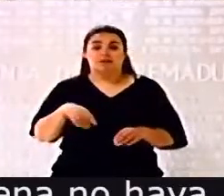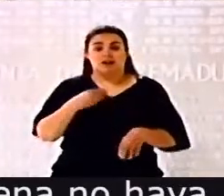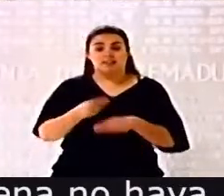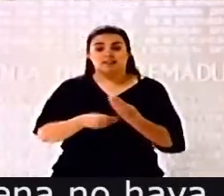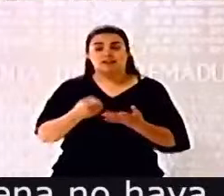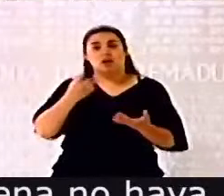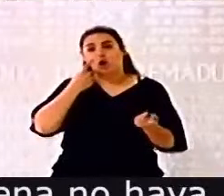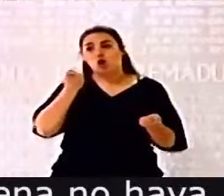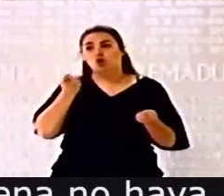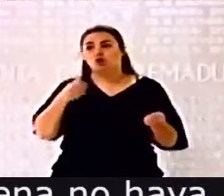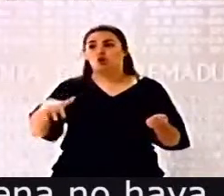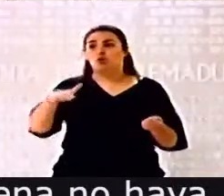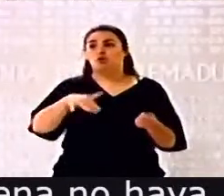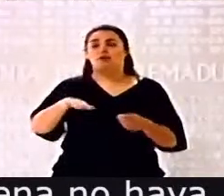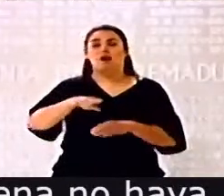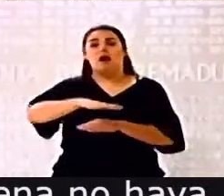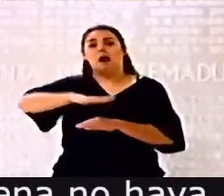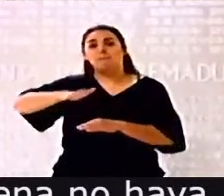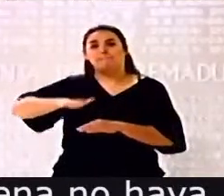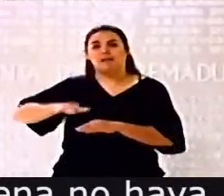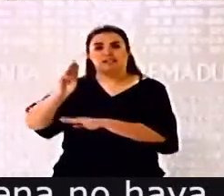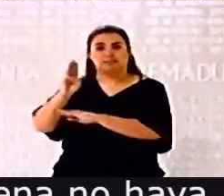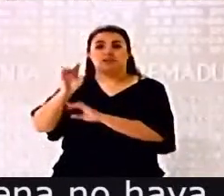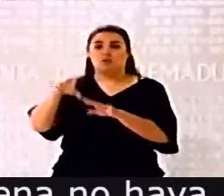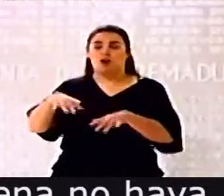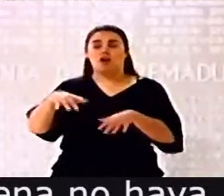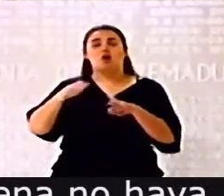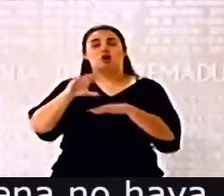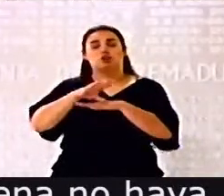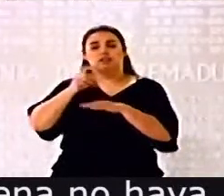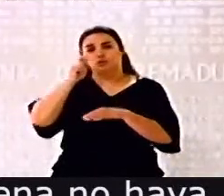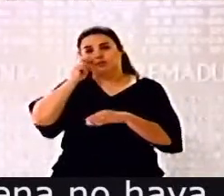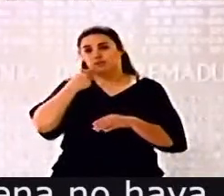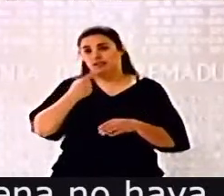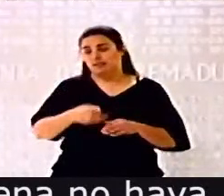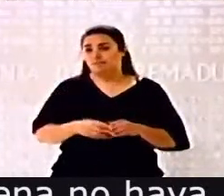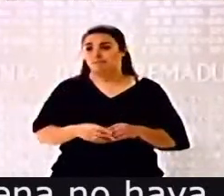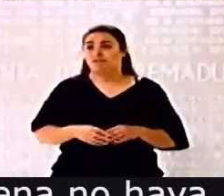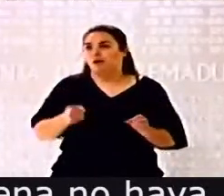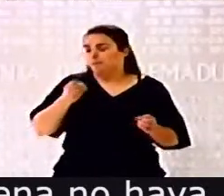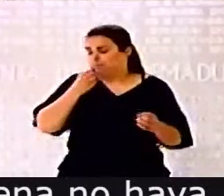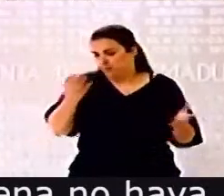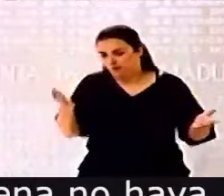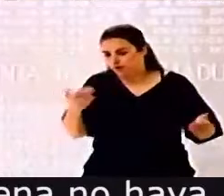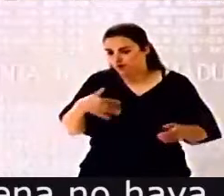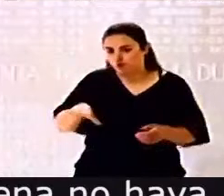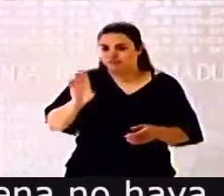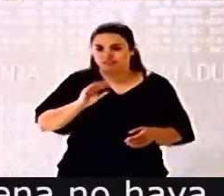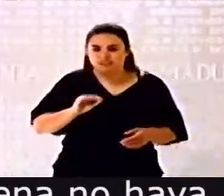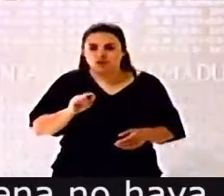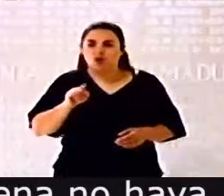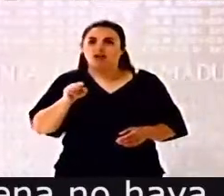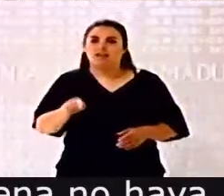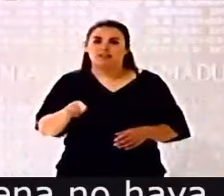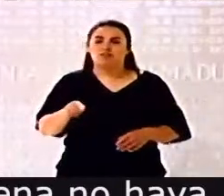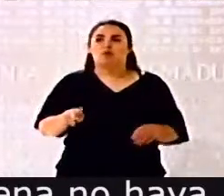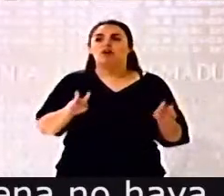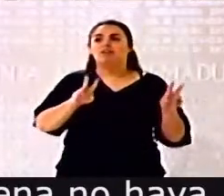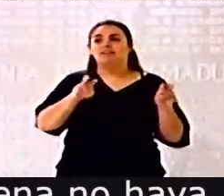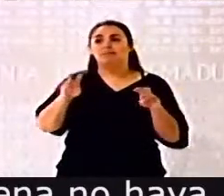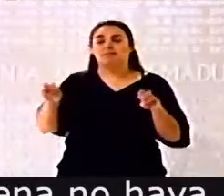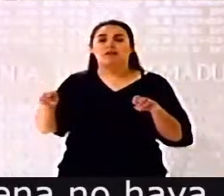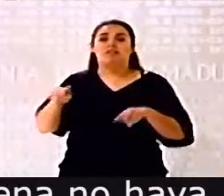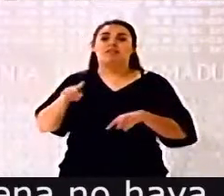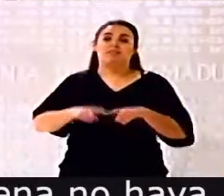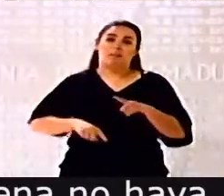se controlen las zonas de aparcamiento, como dice la Consejería de Turismo. En cualquier caso, entendemos que esto es una cuestión que depende